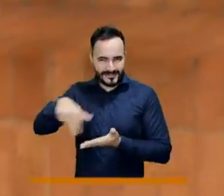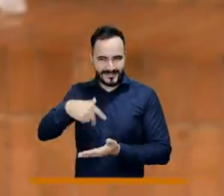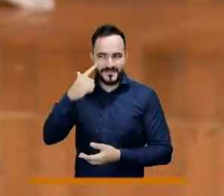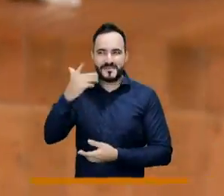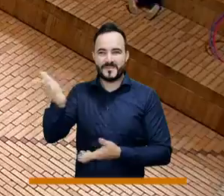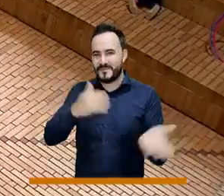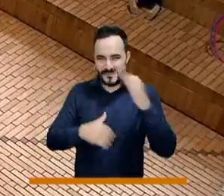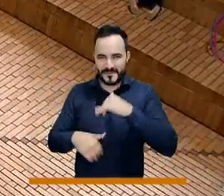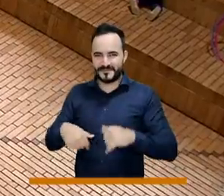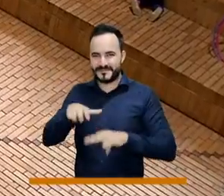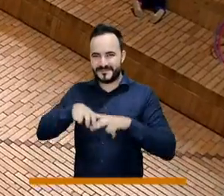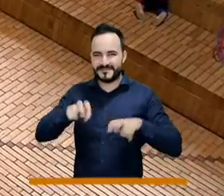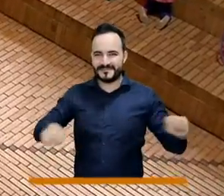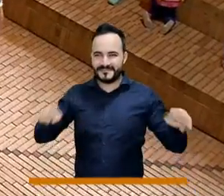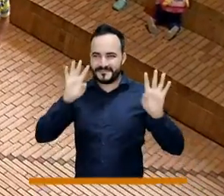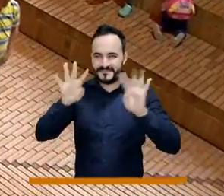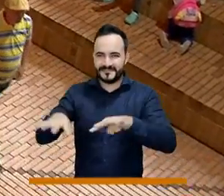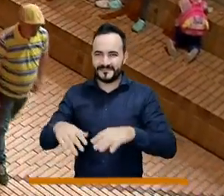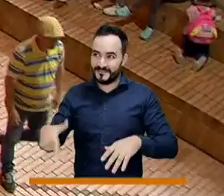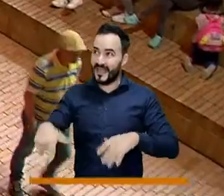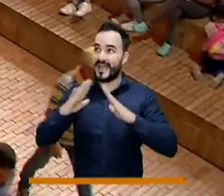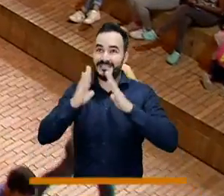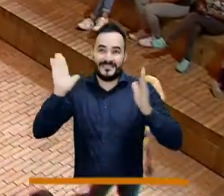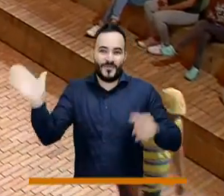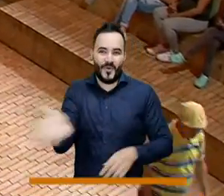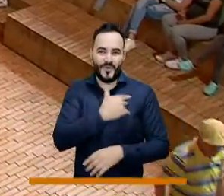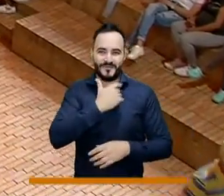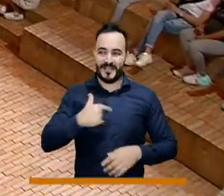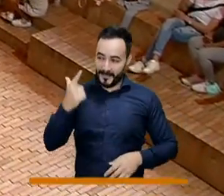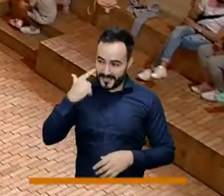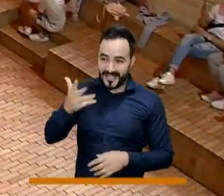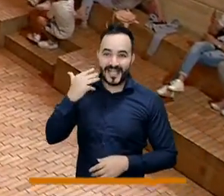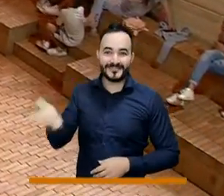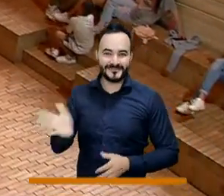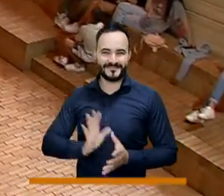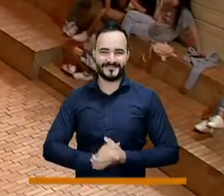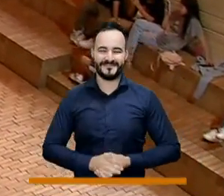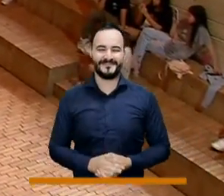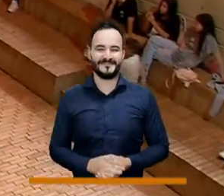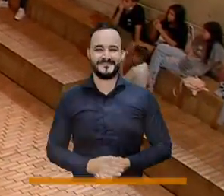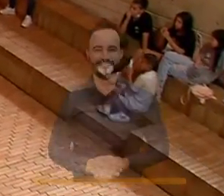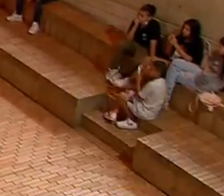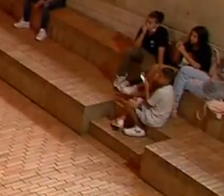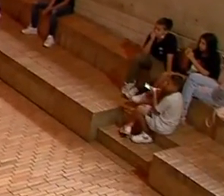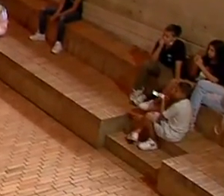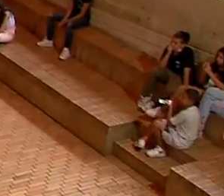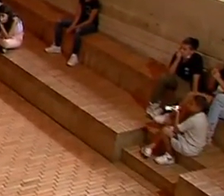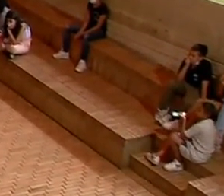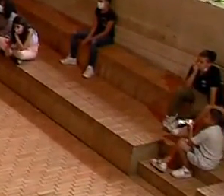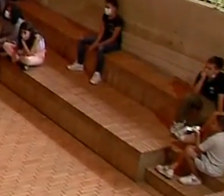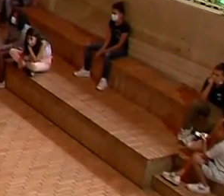tan espectaculares bailando, venga, nos sentamos un ratico. La casa de todos, vea, hasta el gato.